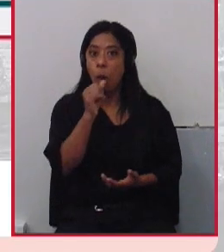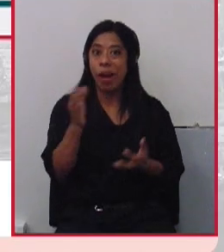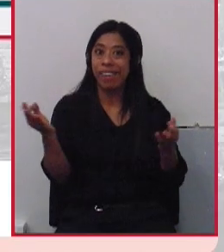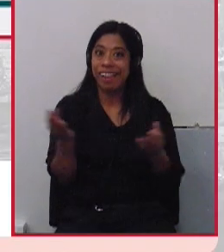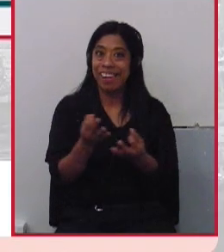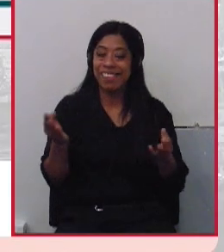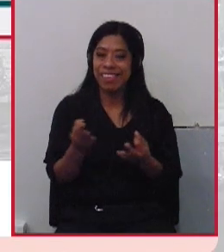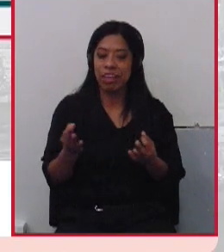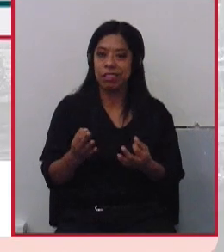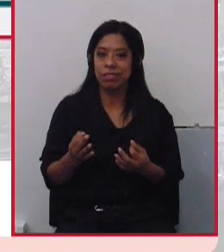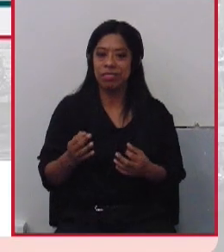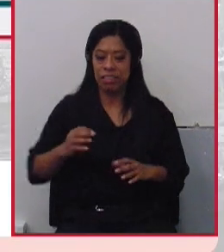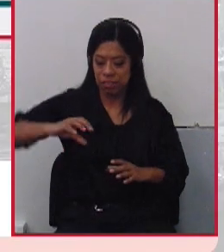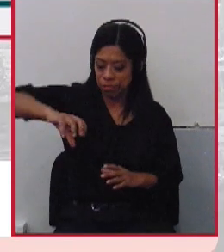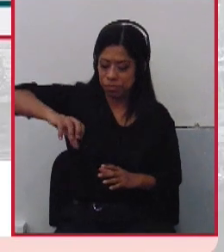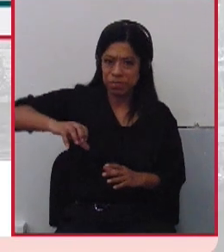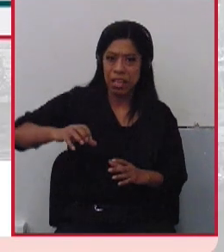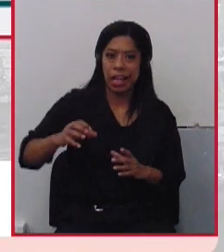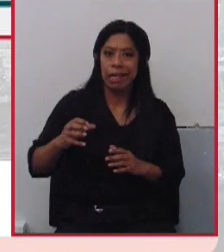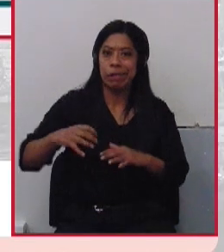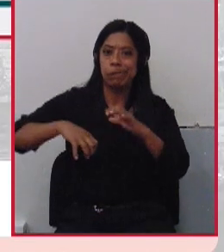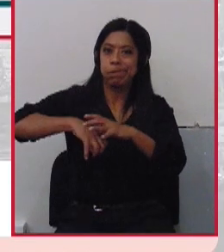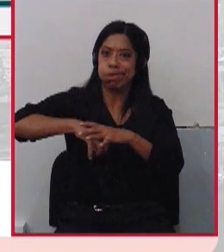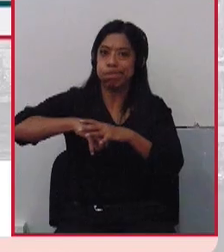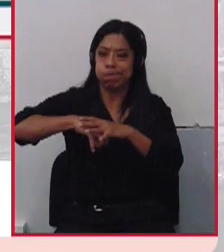agua, temas de obstrucción en los strainers,